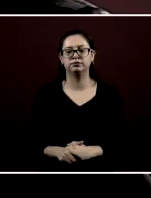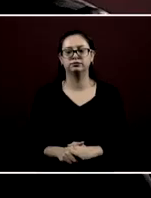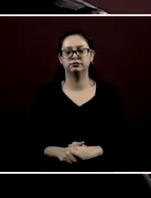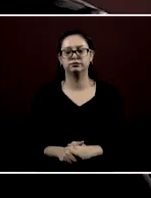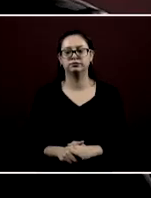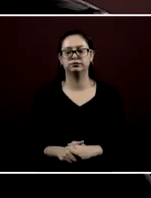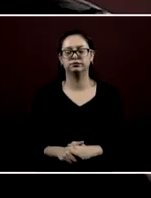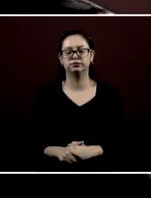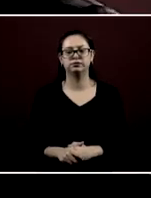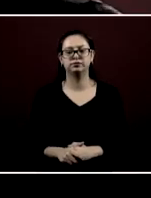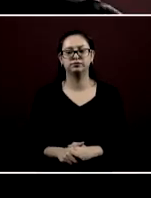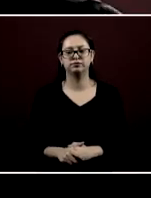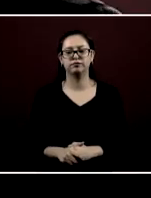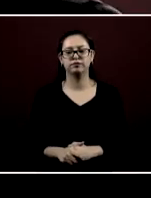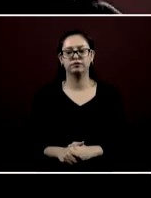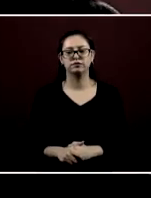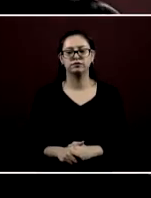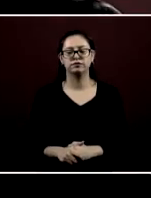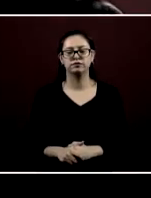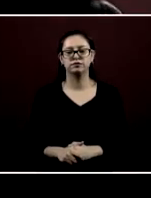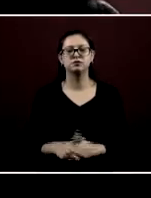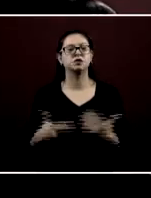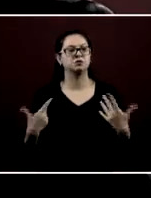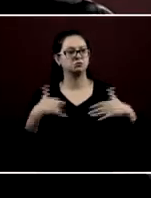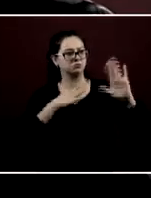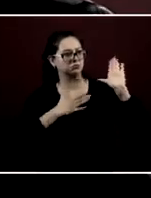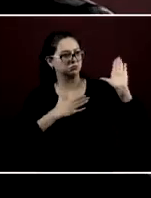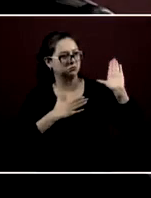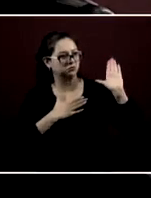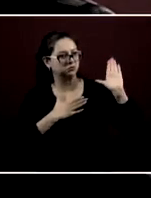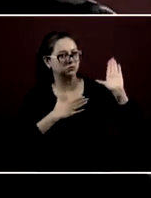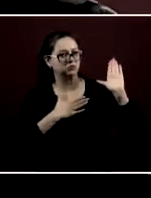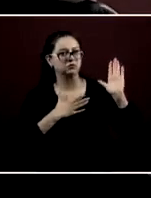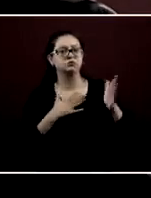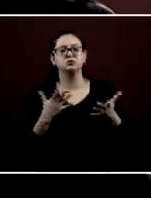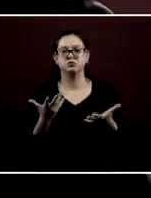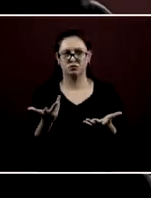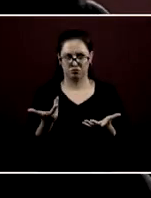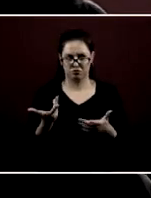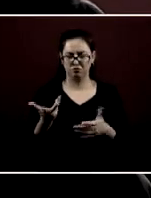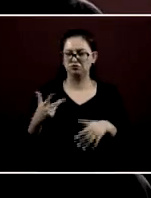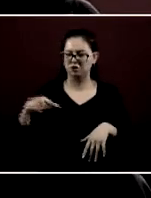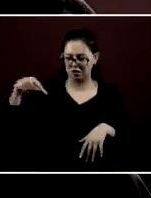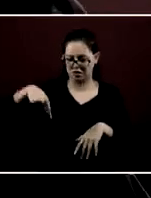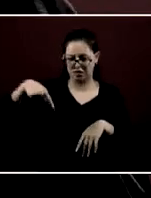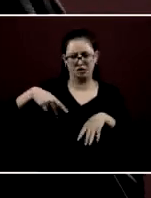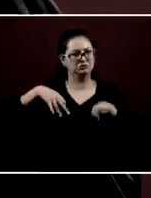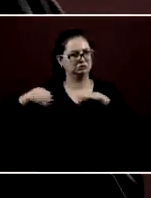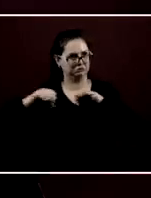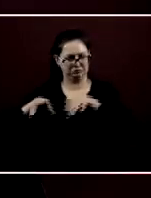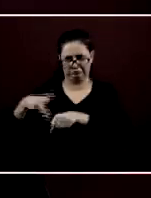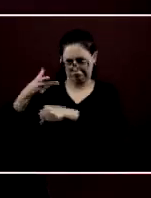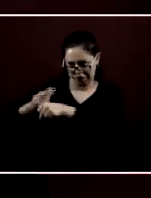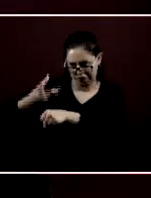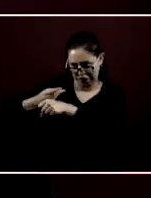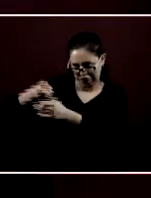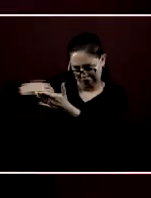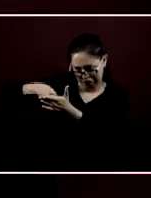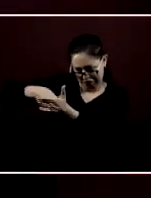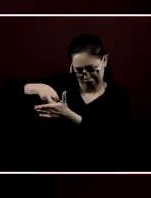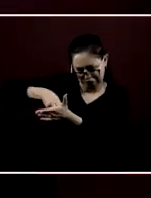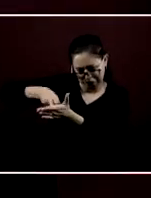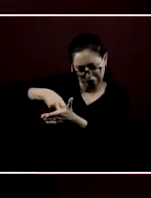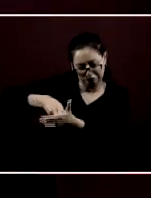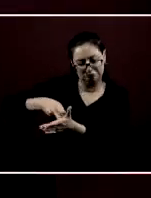como animales y muerden la mano de quien les quitó el bozal. Nos ha dado una cierta variedad de pretextos que van desde la